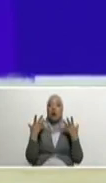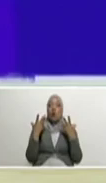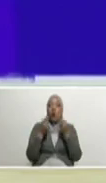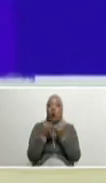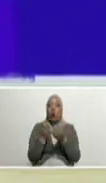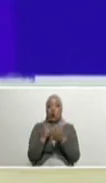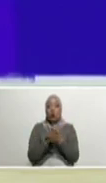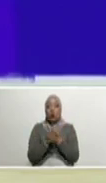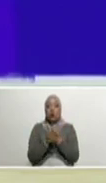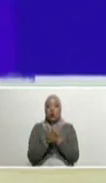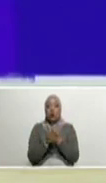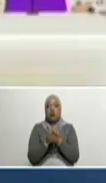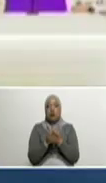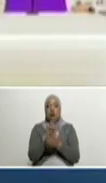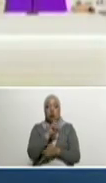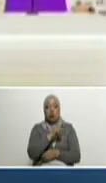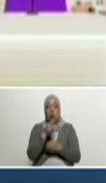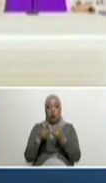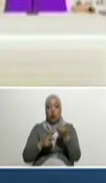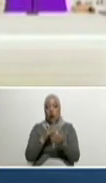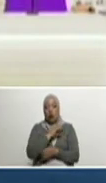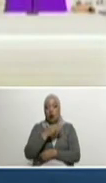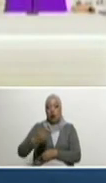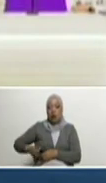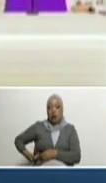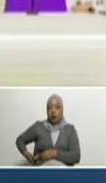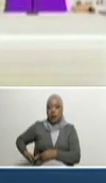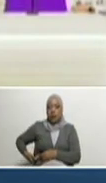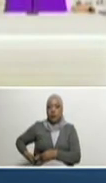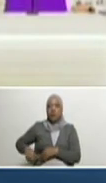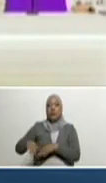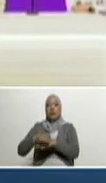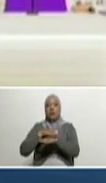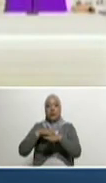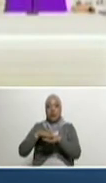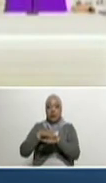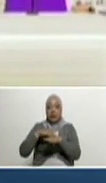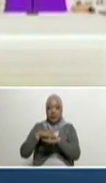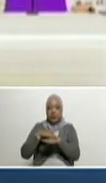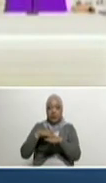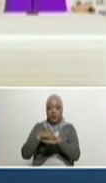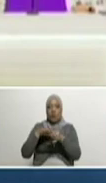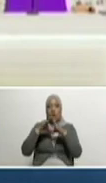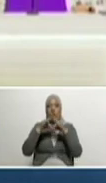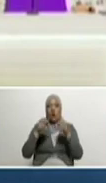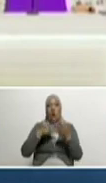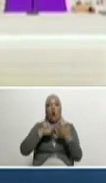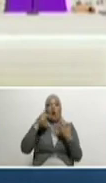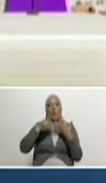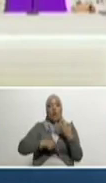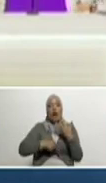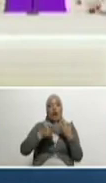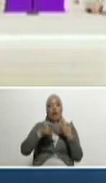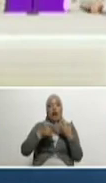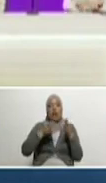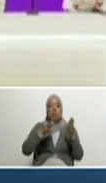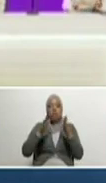Compañeras, vicepresidenta, compañera ministra, todos los programas que